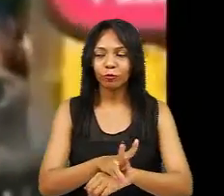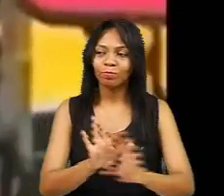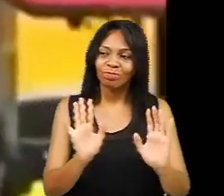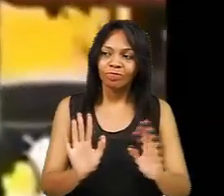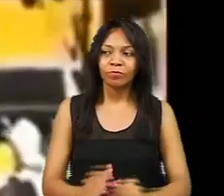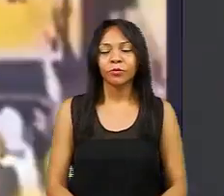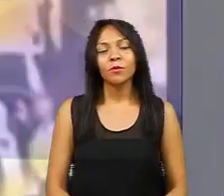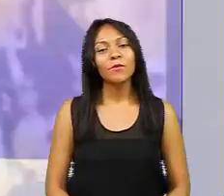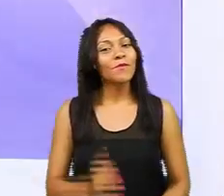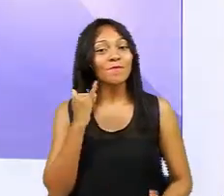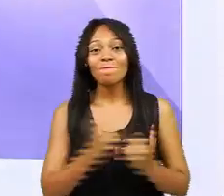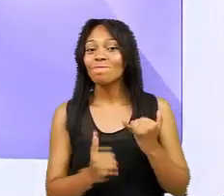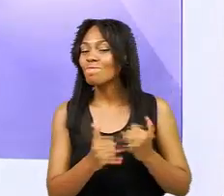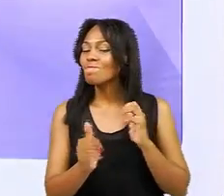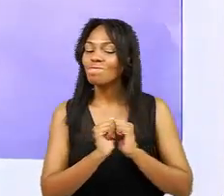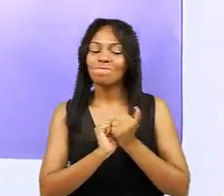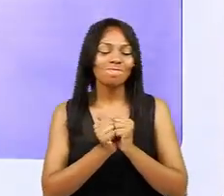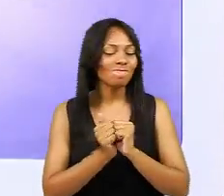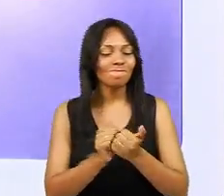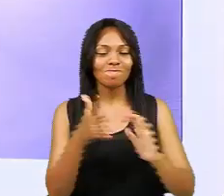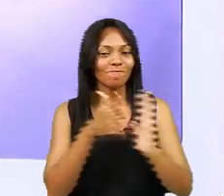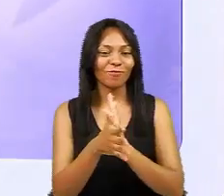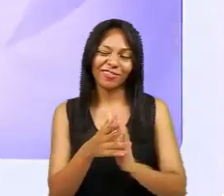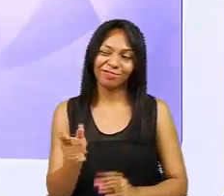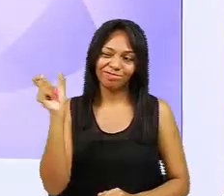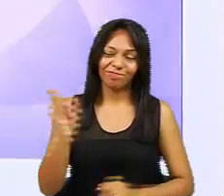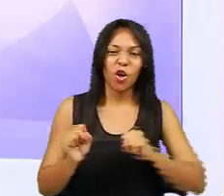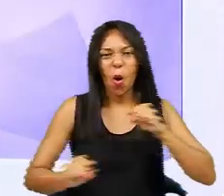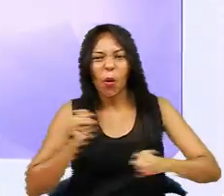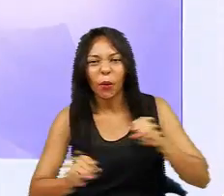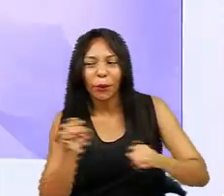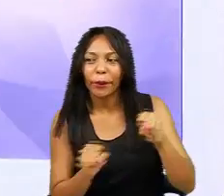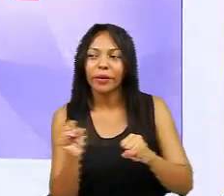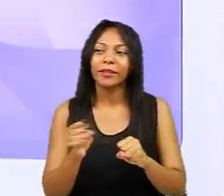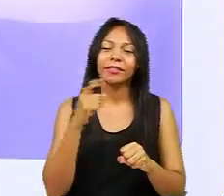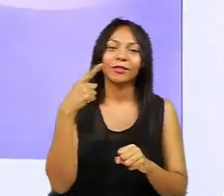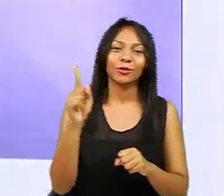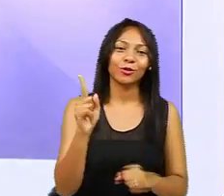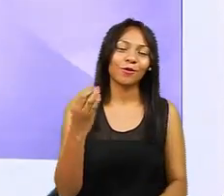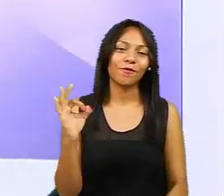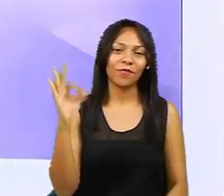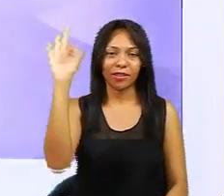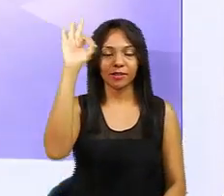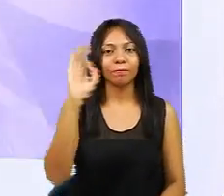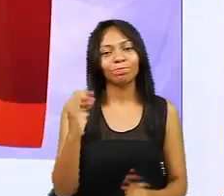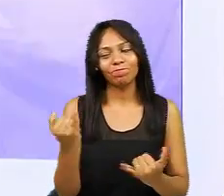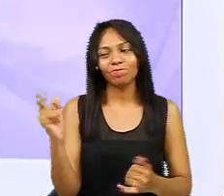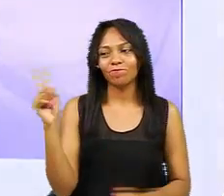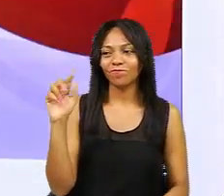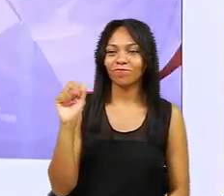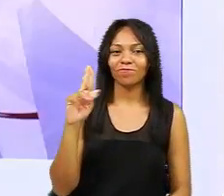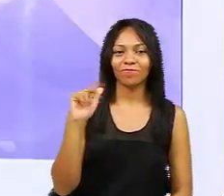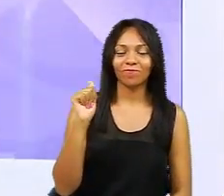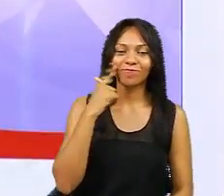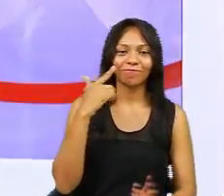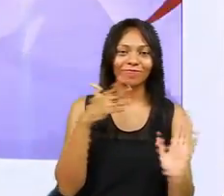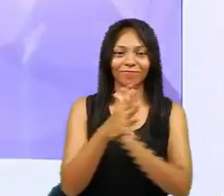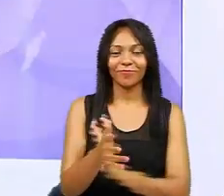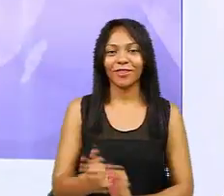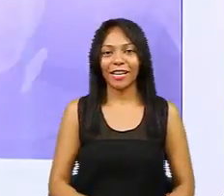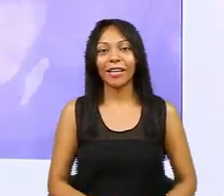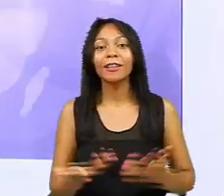Finalizamos los deportes con esta información de Nairo Quintana en el Tour de Francia. Ya viene Sara Narváez con invitados especiales en el día de